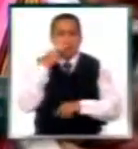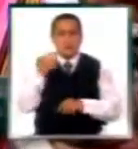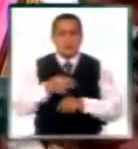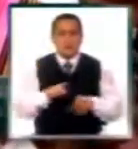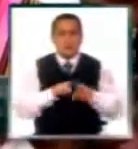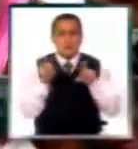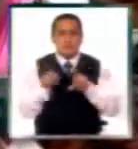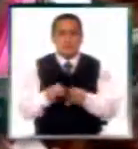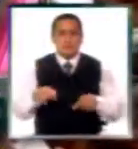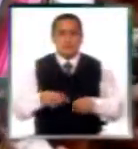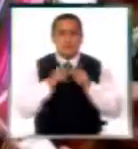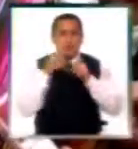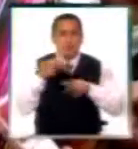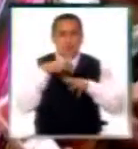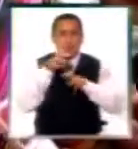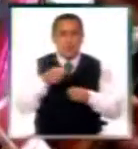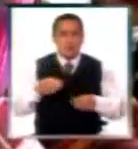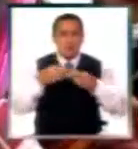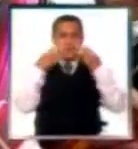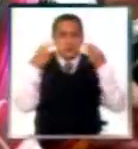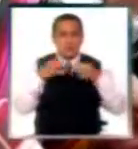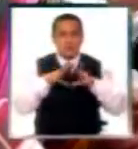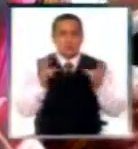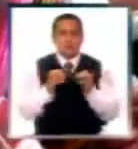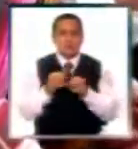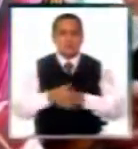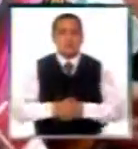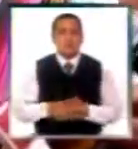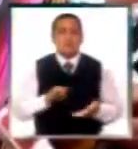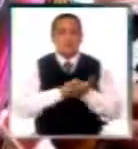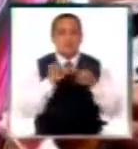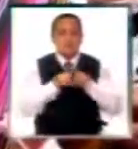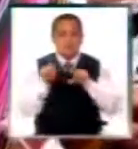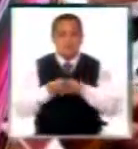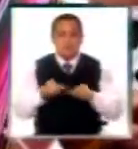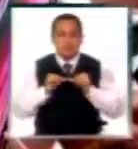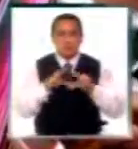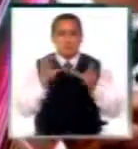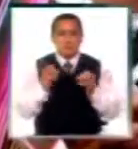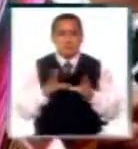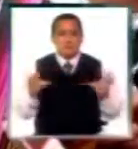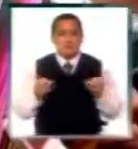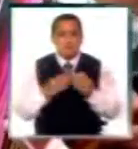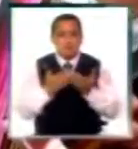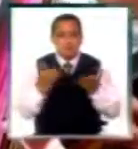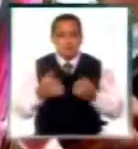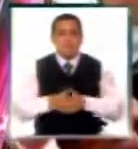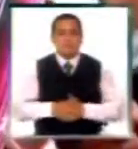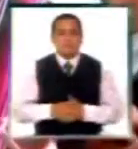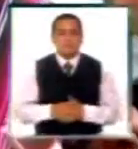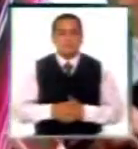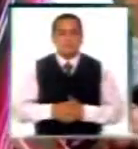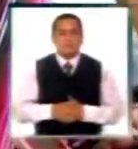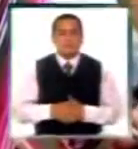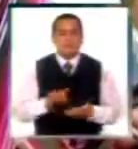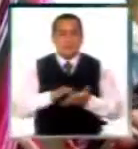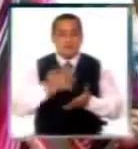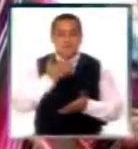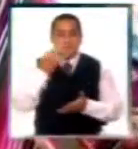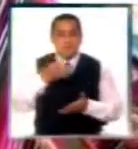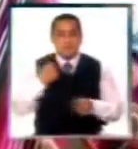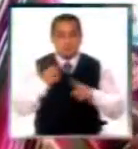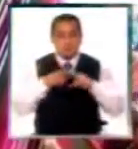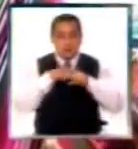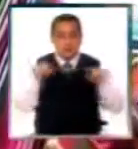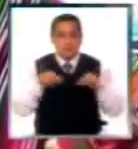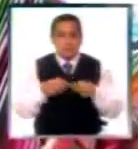Huancavelica, Huánuco, San Martín, regiones que también fueron azotadas por estas hordas demenciales, y obviamente para ellos